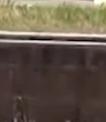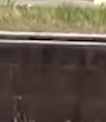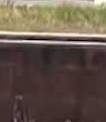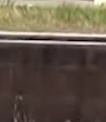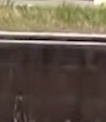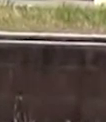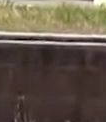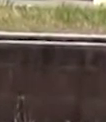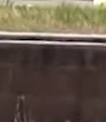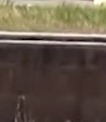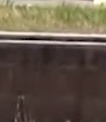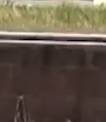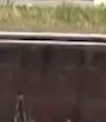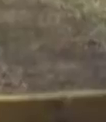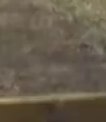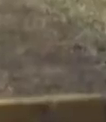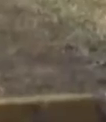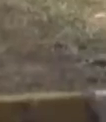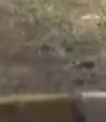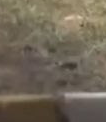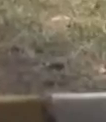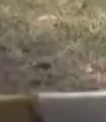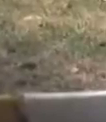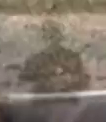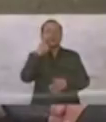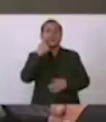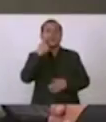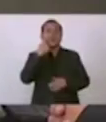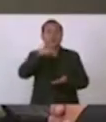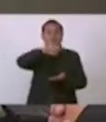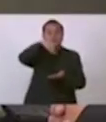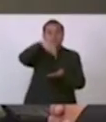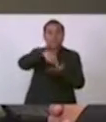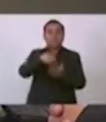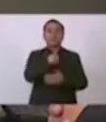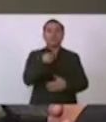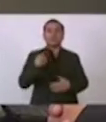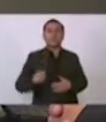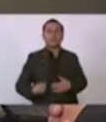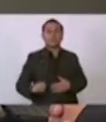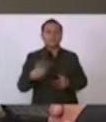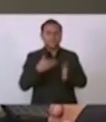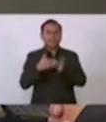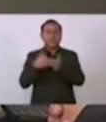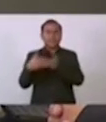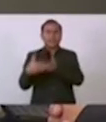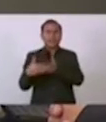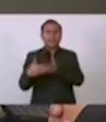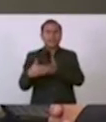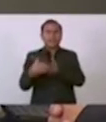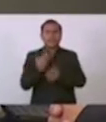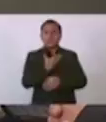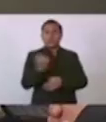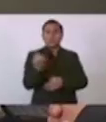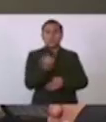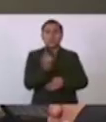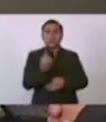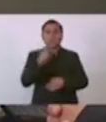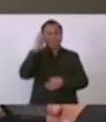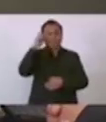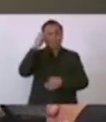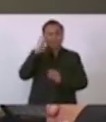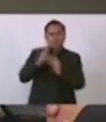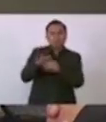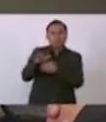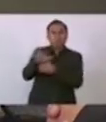tele tienen su paquete de cepillos de dientes jabones estas acciones forman parte de las diversas medidas que el presidente de la